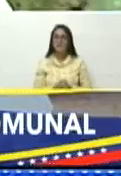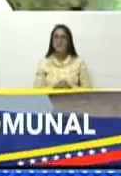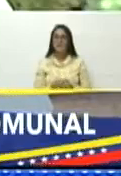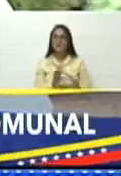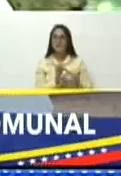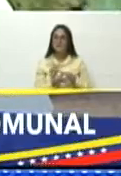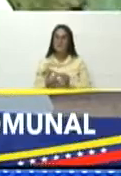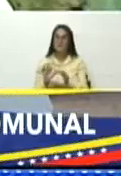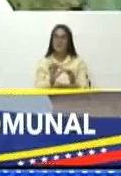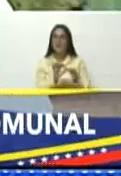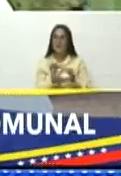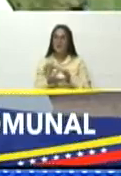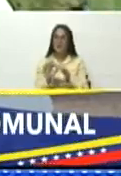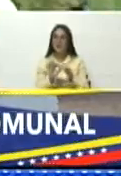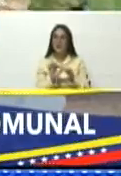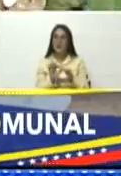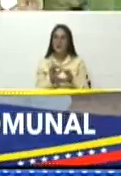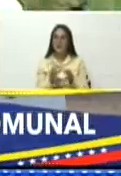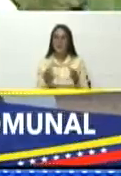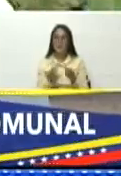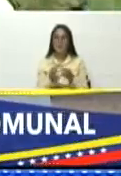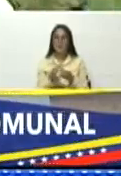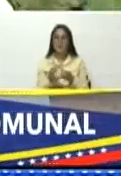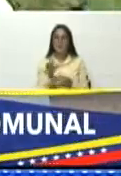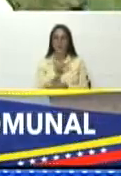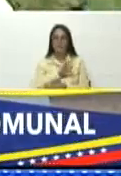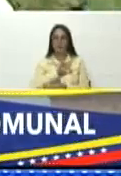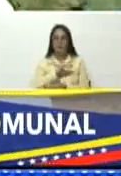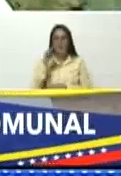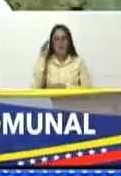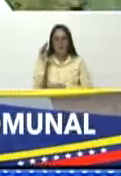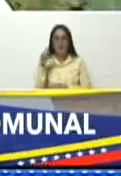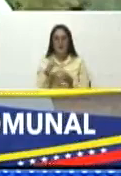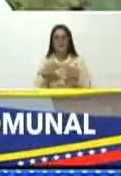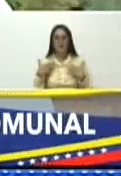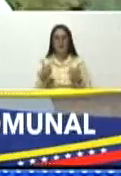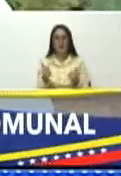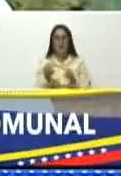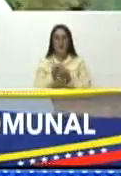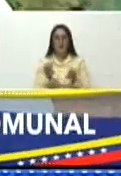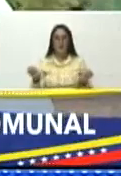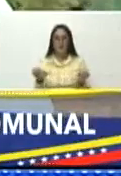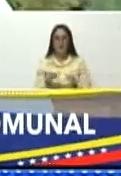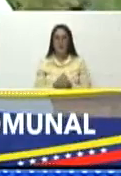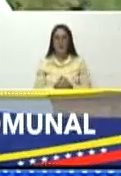unido, las bricomiles de salud, las bricomiles de educación.